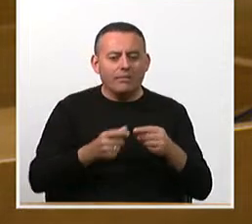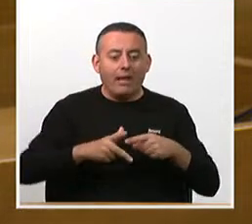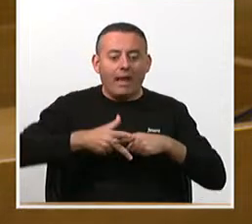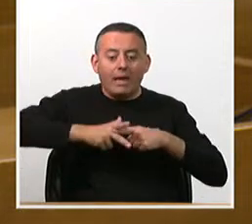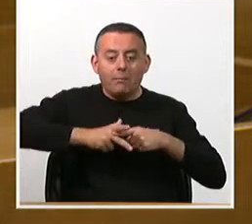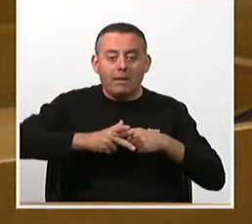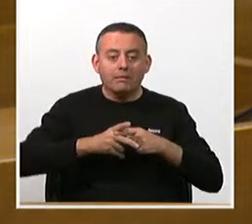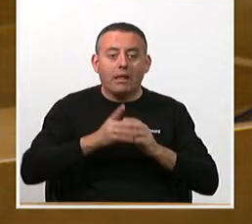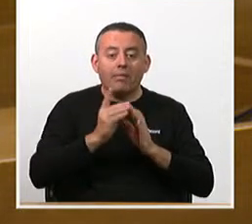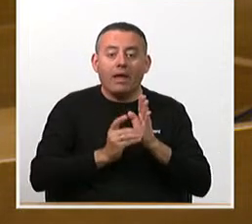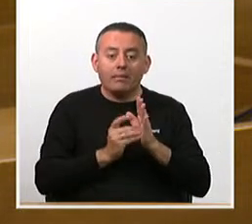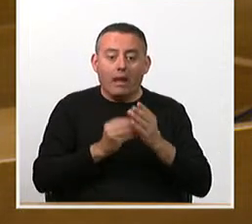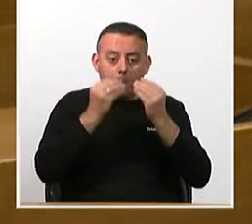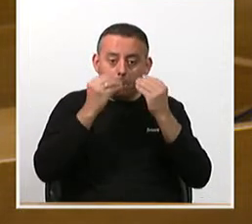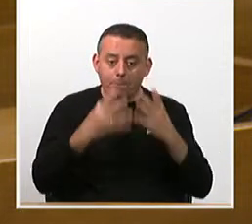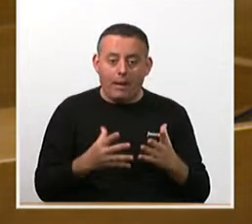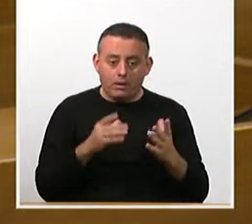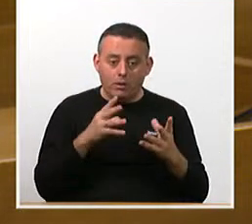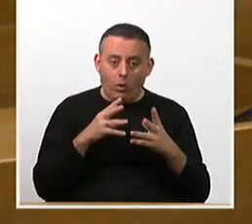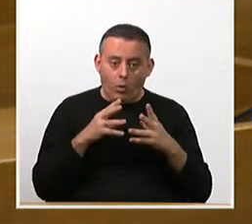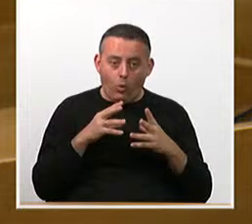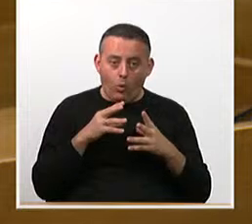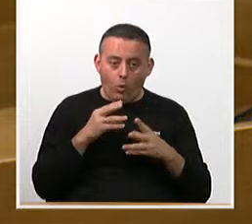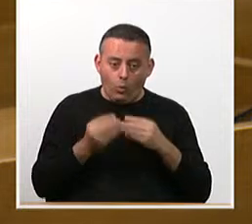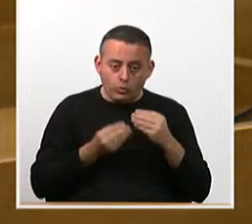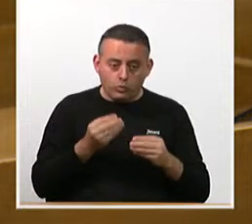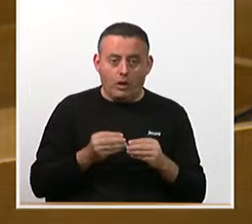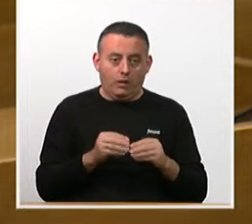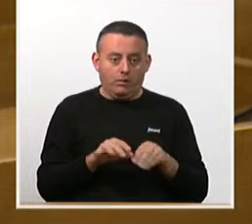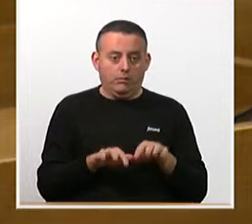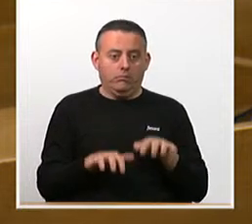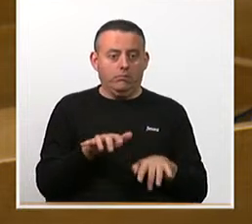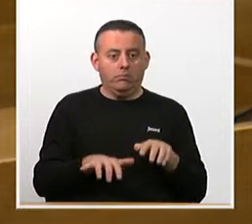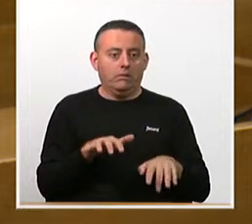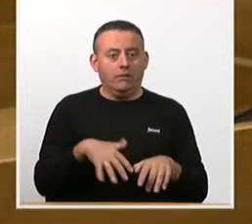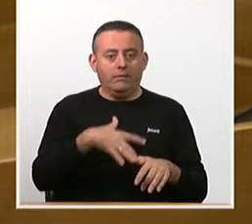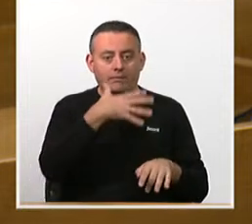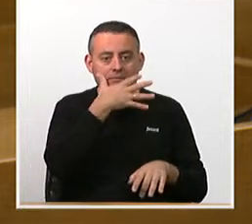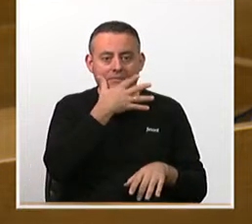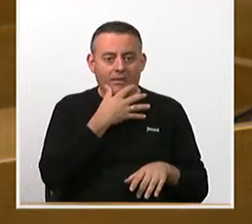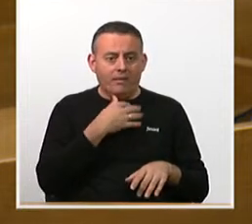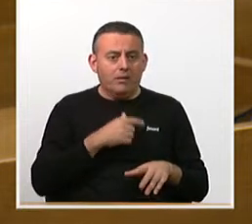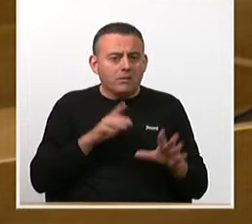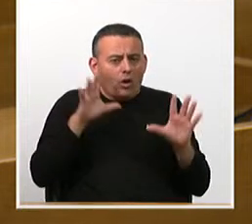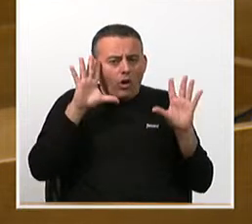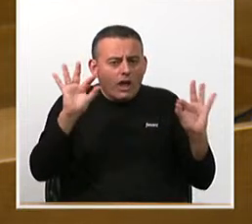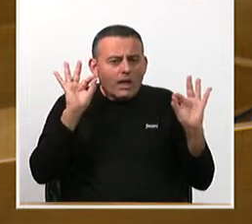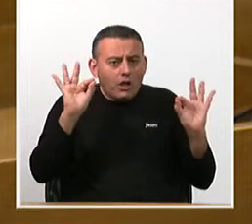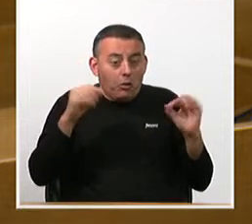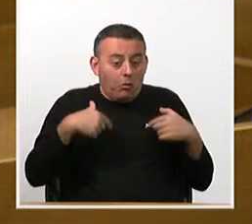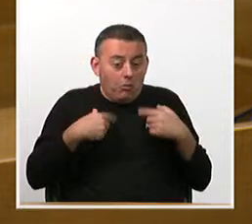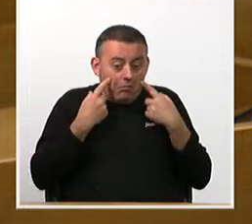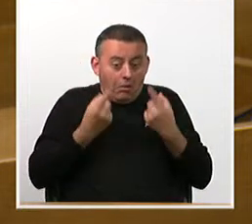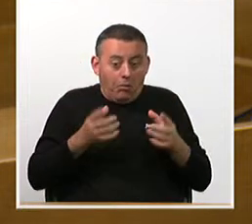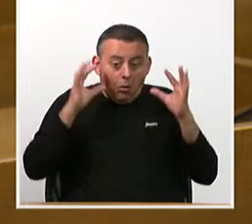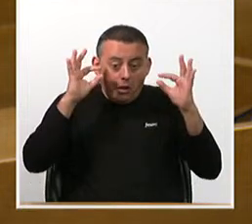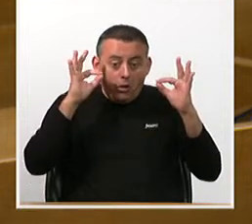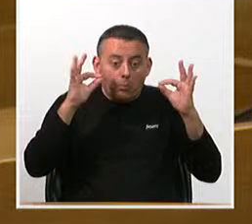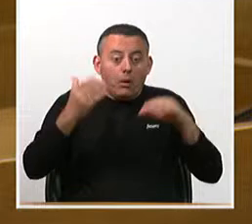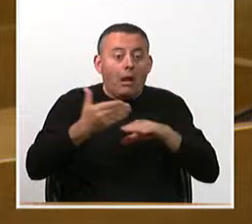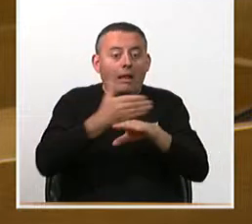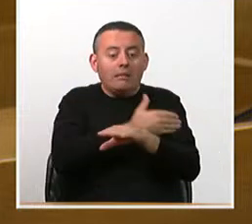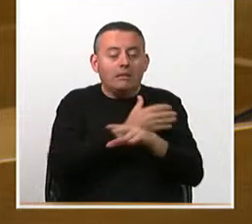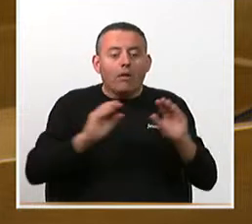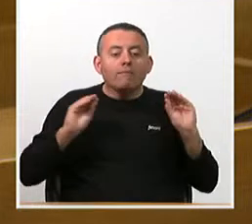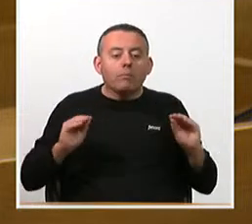esta a pesar de ser tan obvio o por lo menos yo lo veo así nunca se había dado esta formación en segundo lugar encontramos